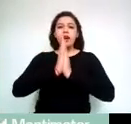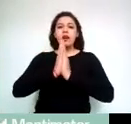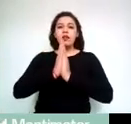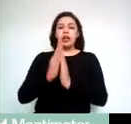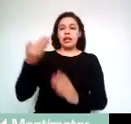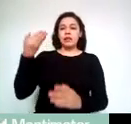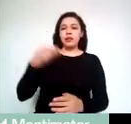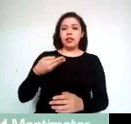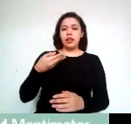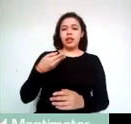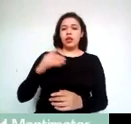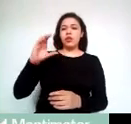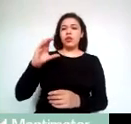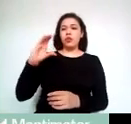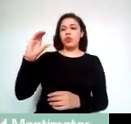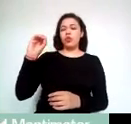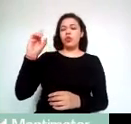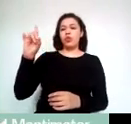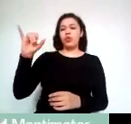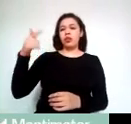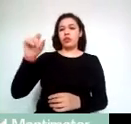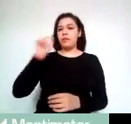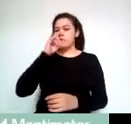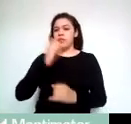un código que está hasta aquí arriba de la pantalla.